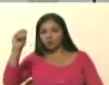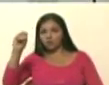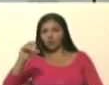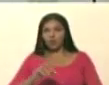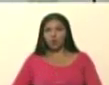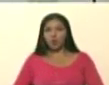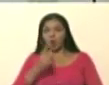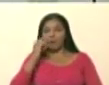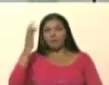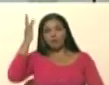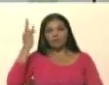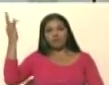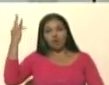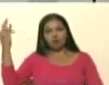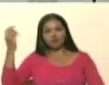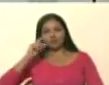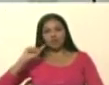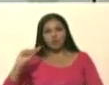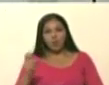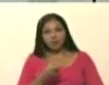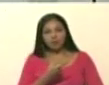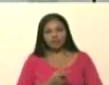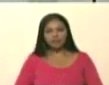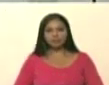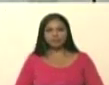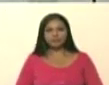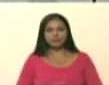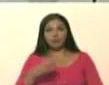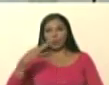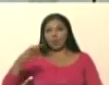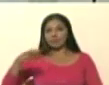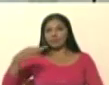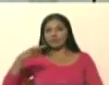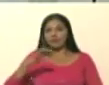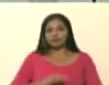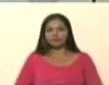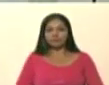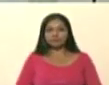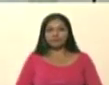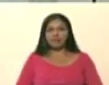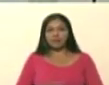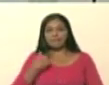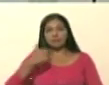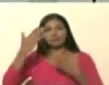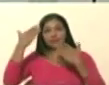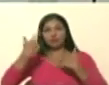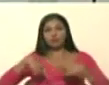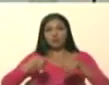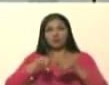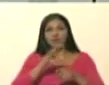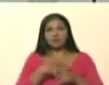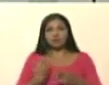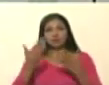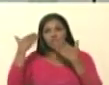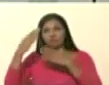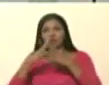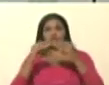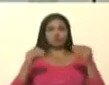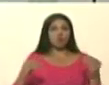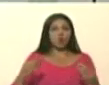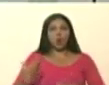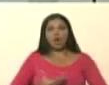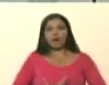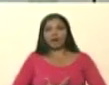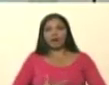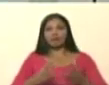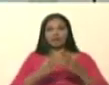filósofo de guatire y araira mis saludos igualmente quiero saludar a todos los alcaldes